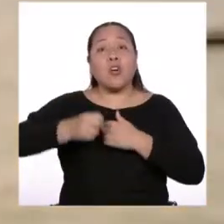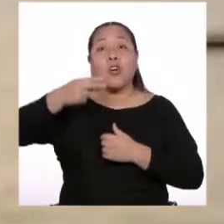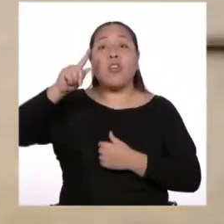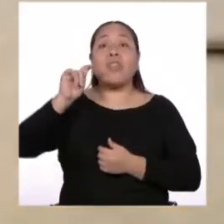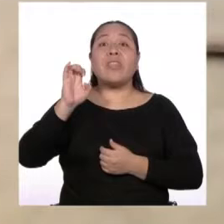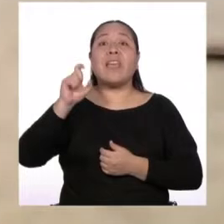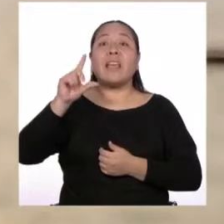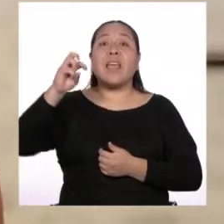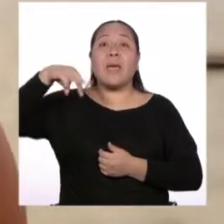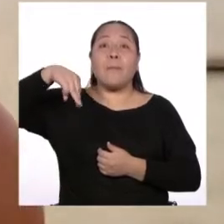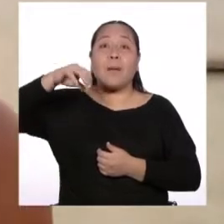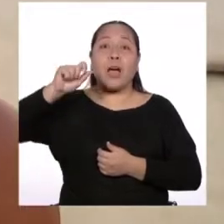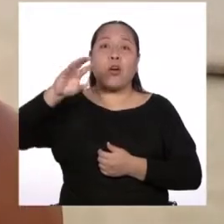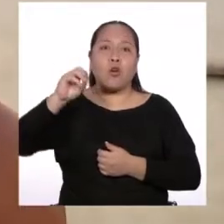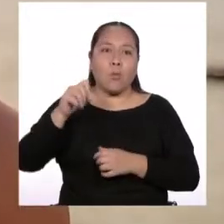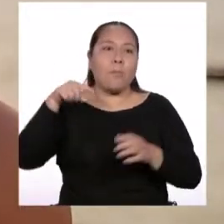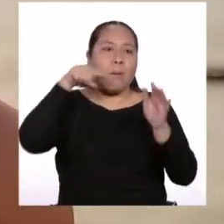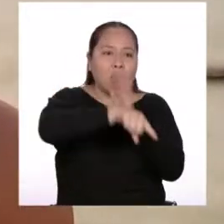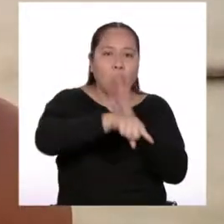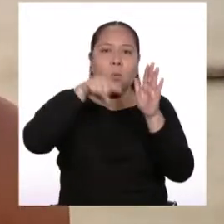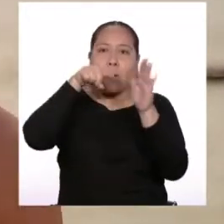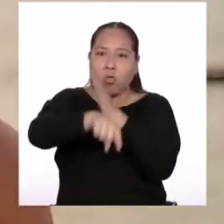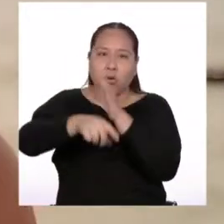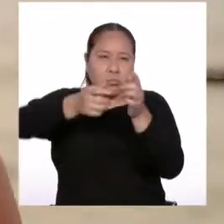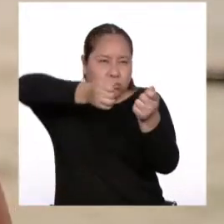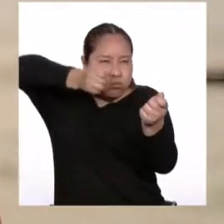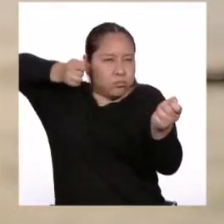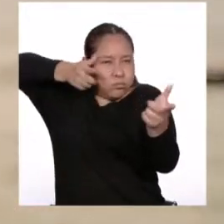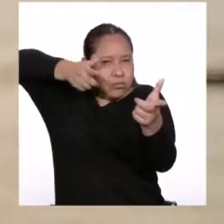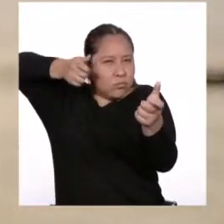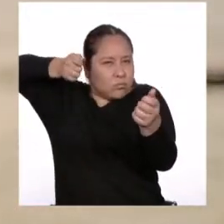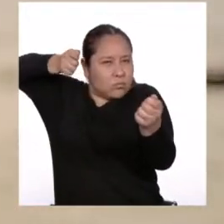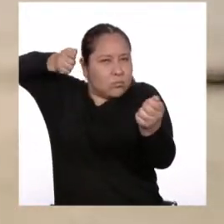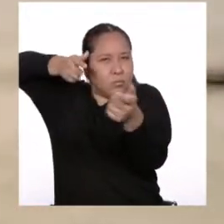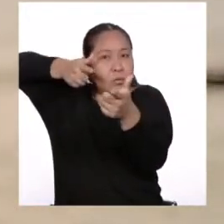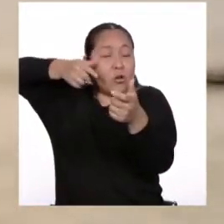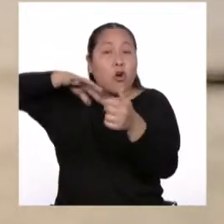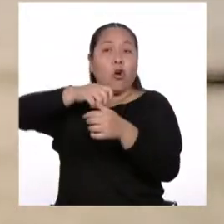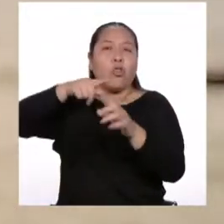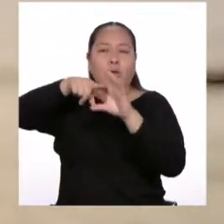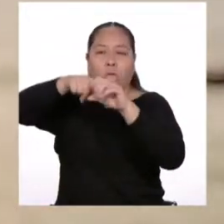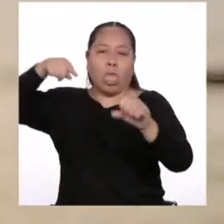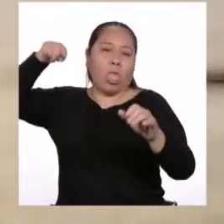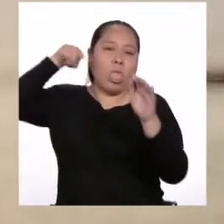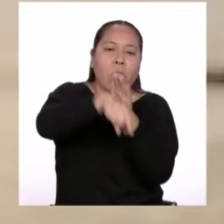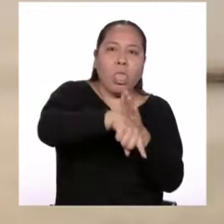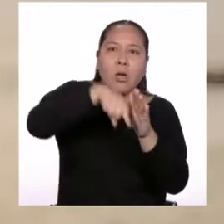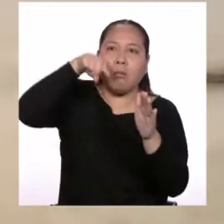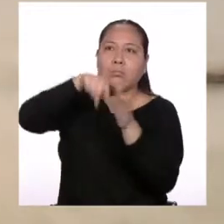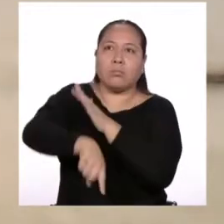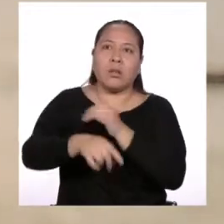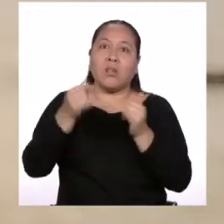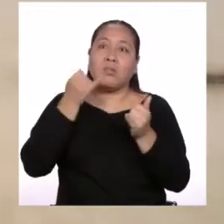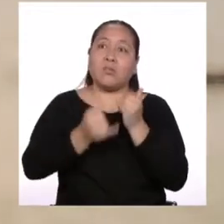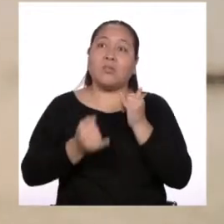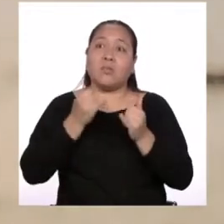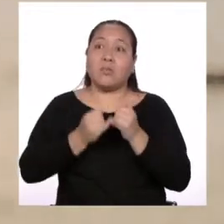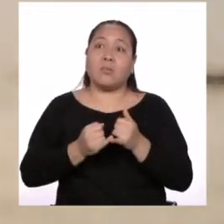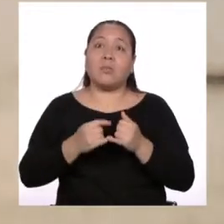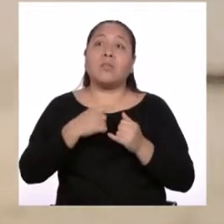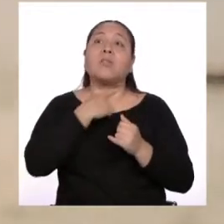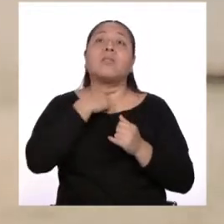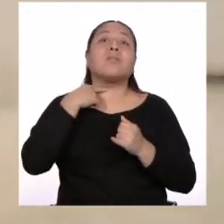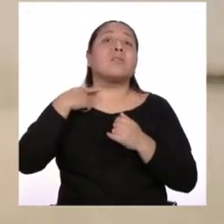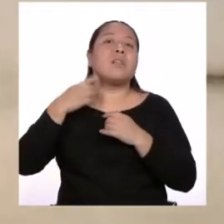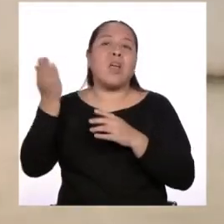traicionado. A unos con las flechas de su arco, a otros con lanzas de cobre, a los últimos atravesándoles el cuello